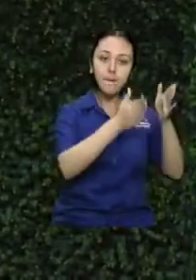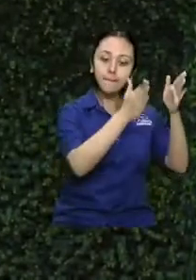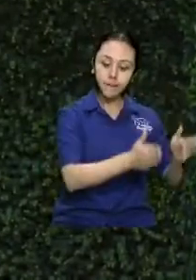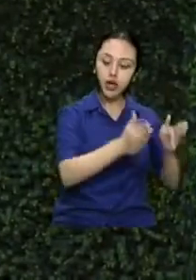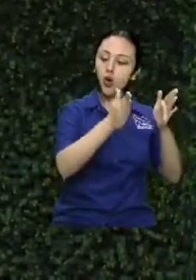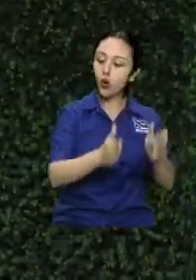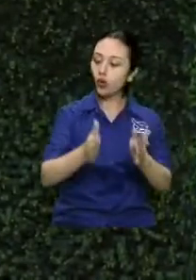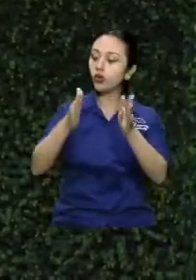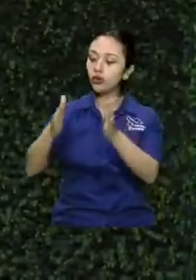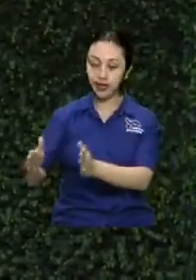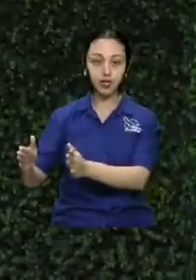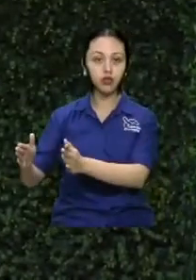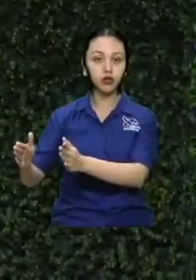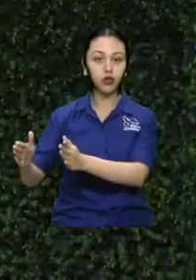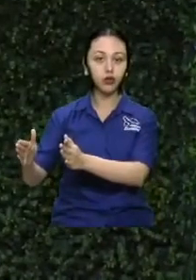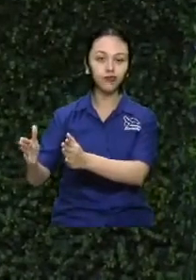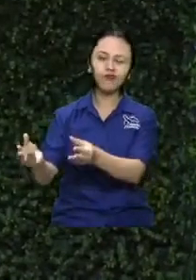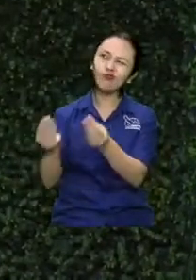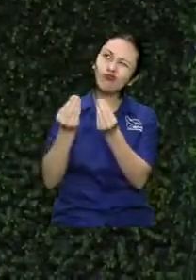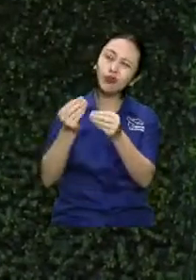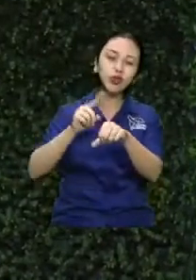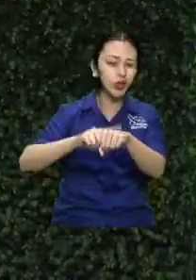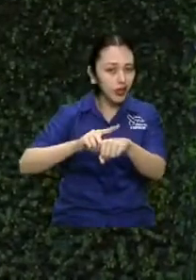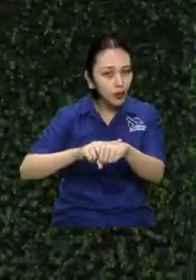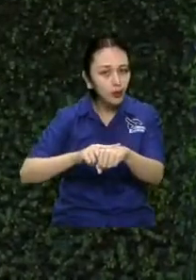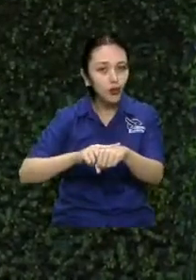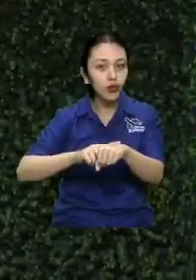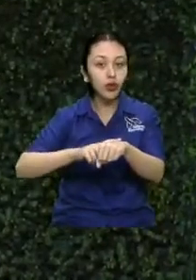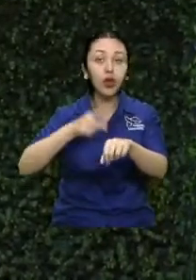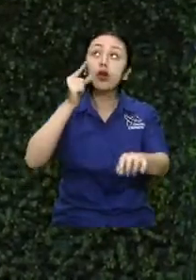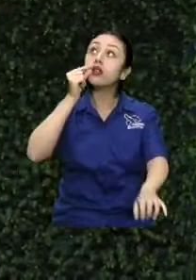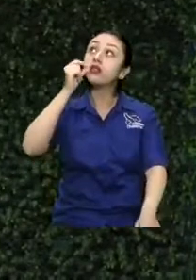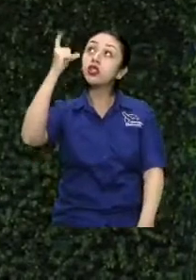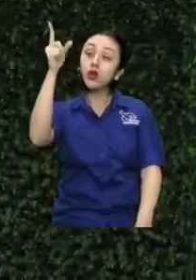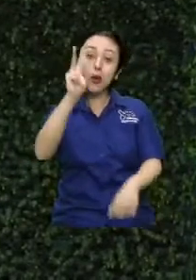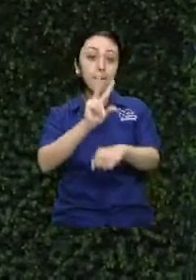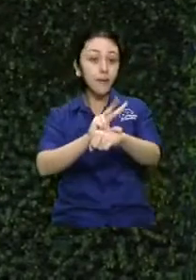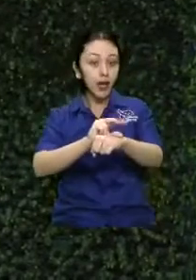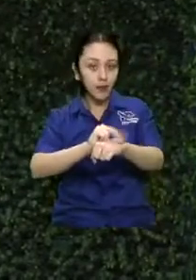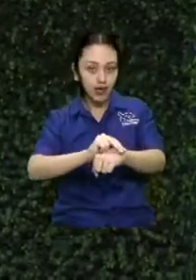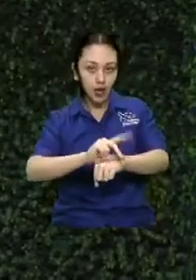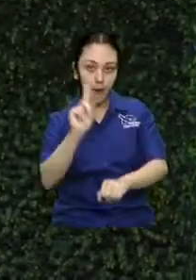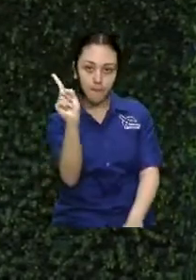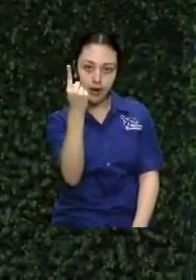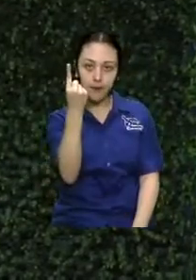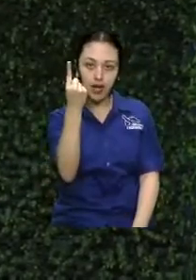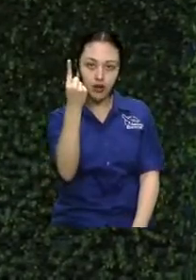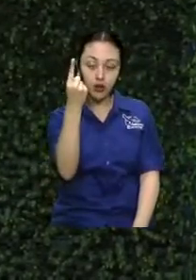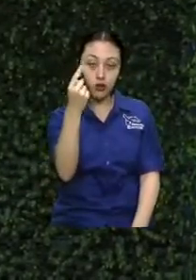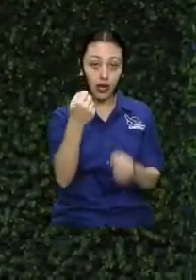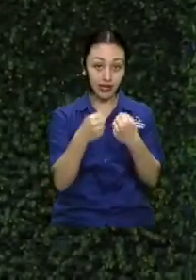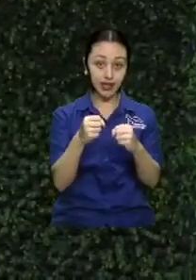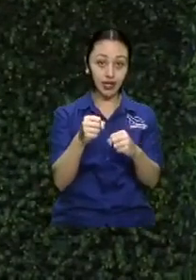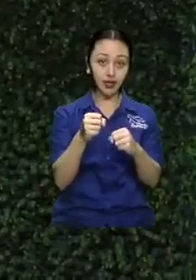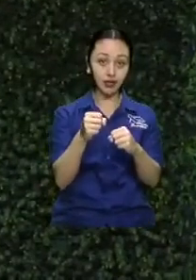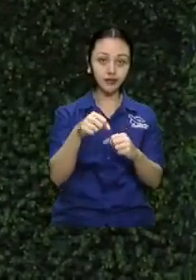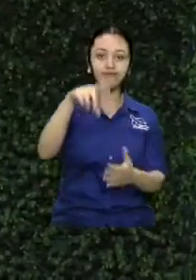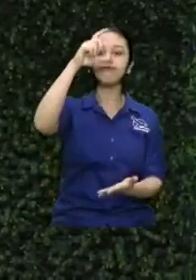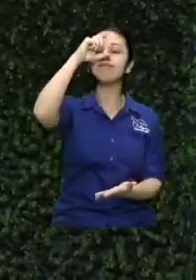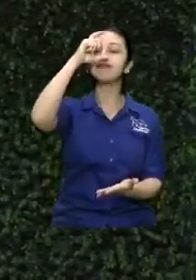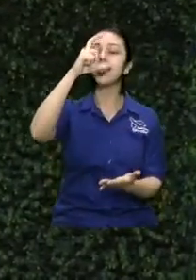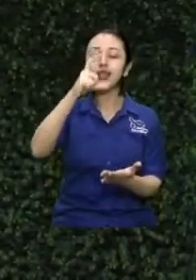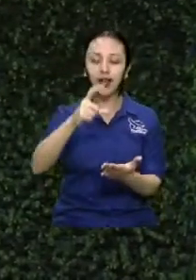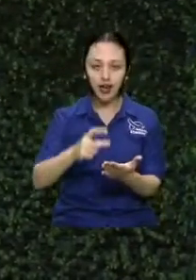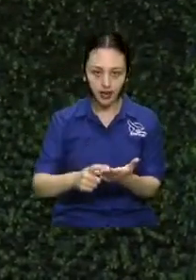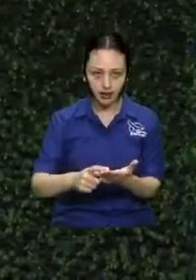lleva a veces mucho tiempo, el Señor permite que lo primero que hagamos es que creamos que